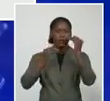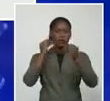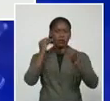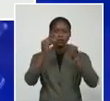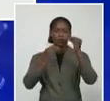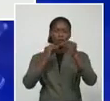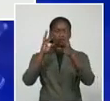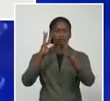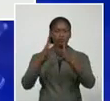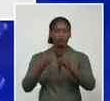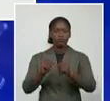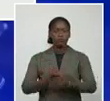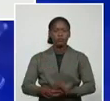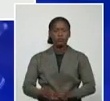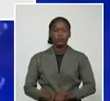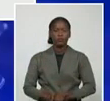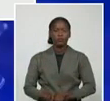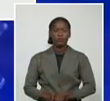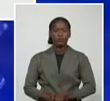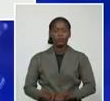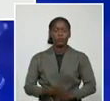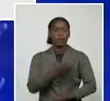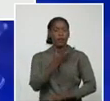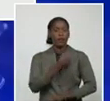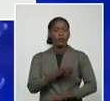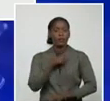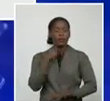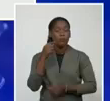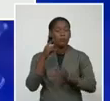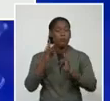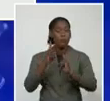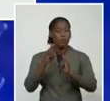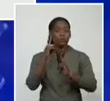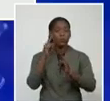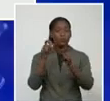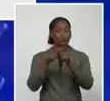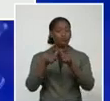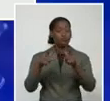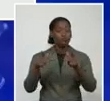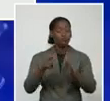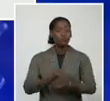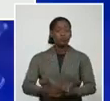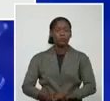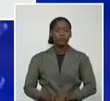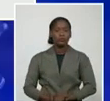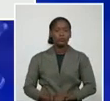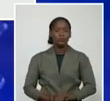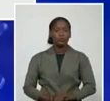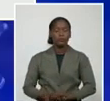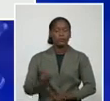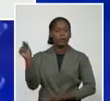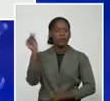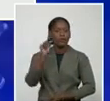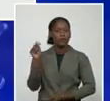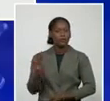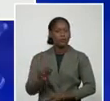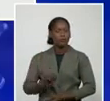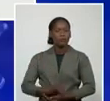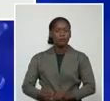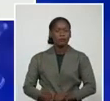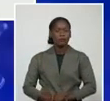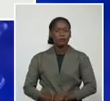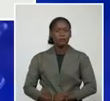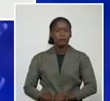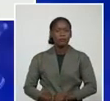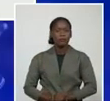Lamentablemente, los que mayor número de fallecidos aportaron ayer: Italia el